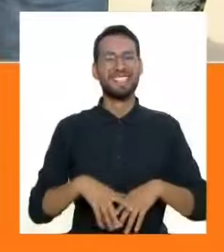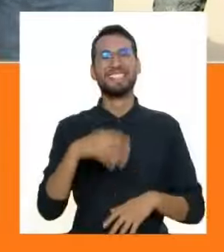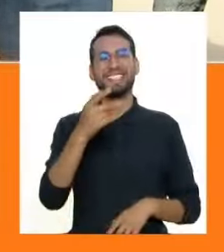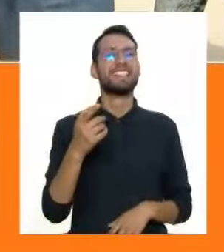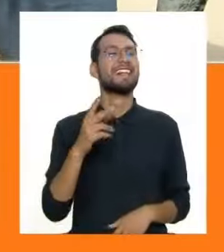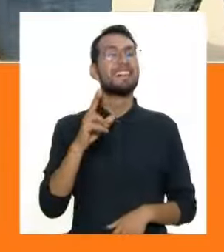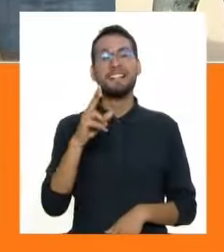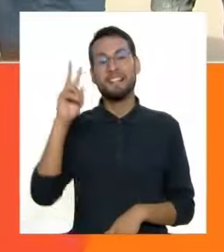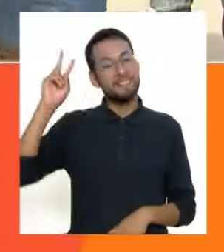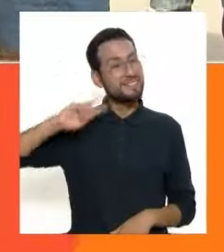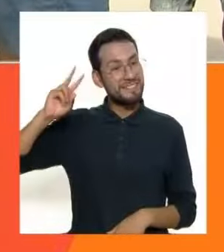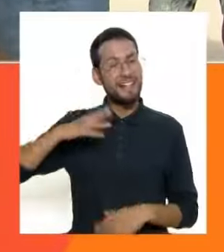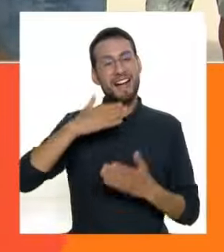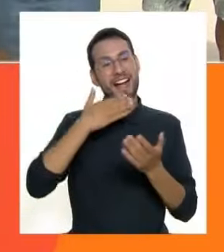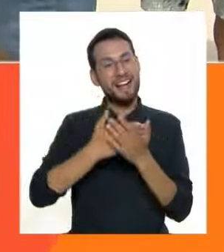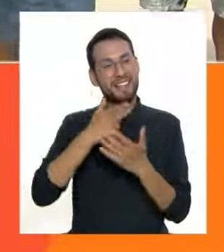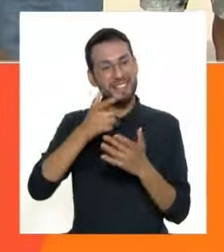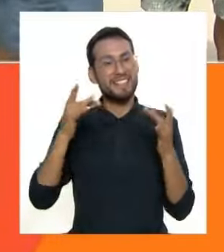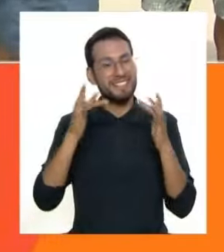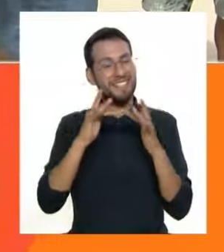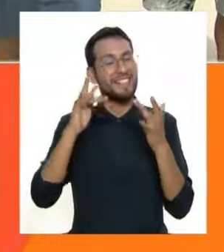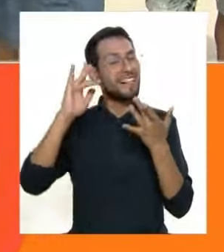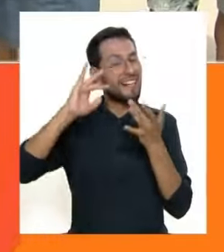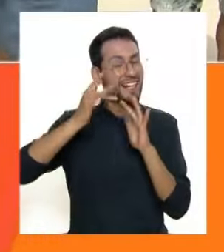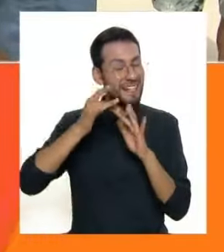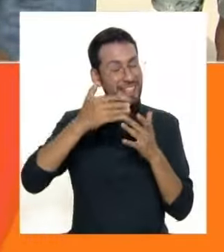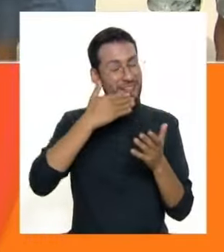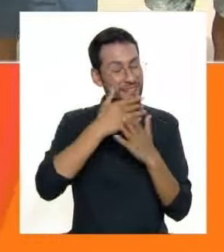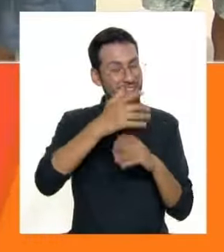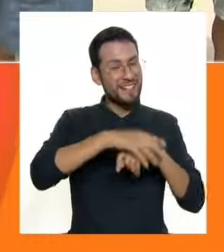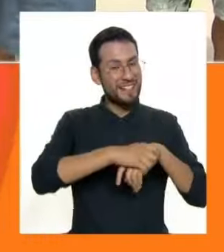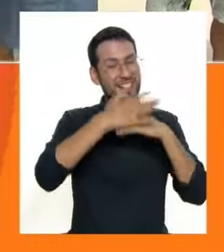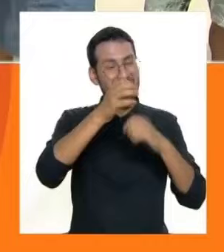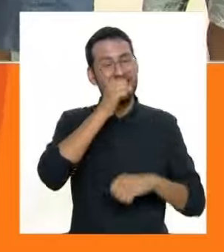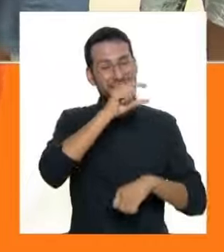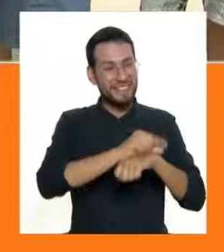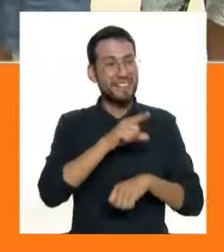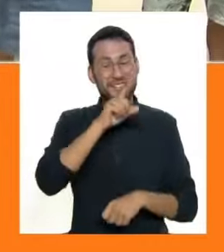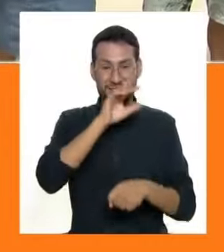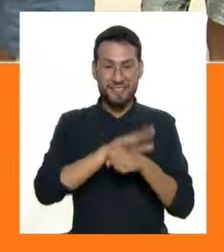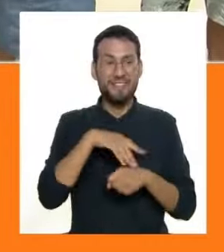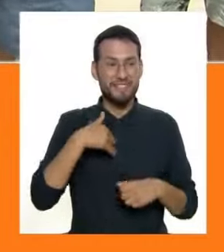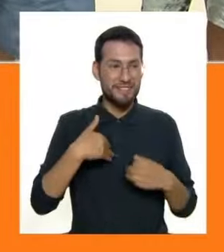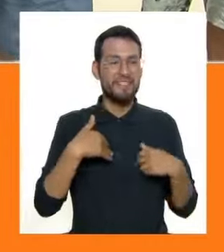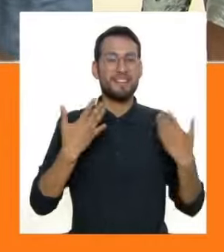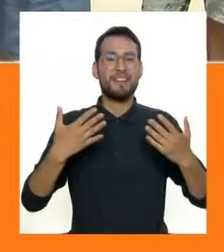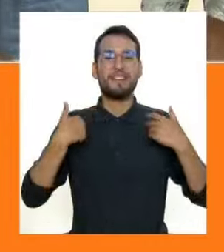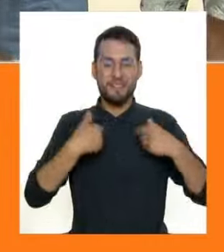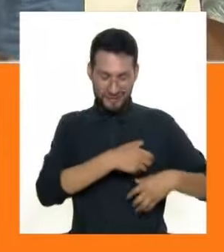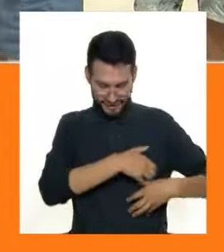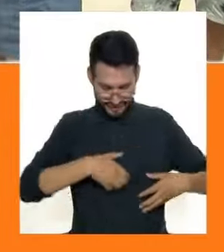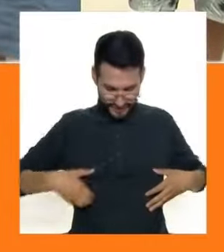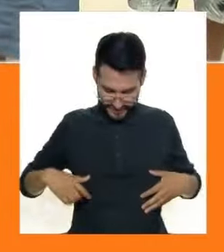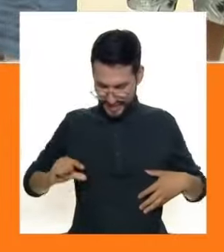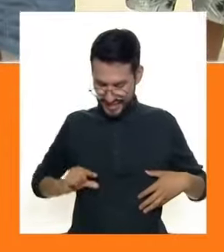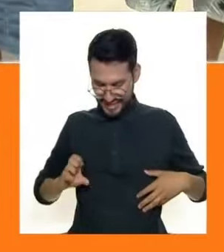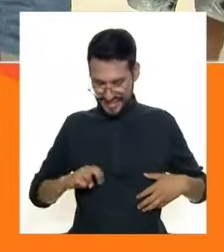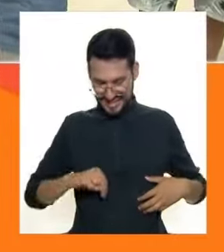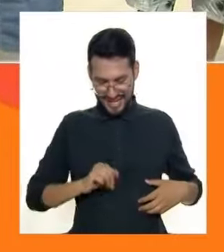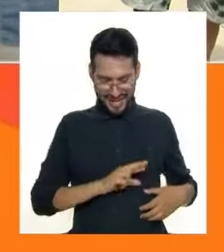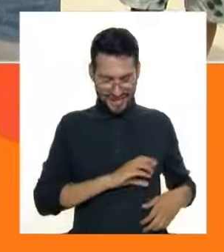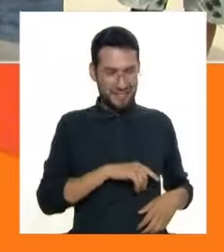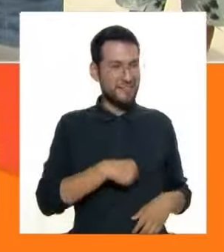Vanesita, muchísimas gracias por el enlace. Mándale un saludo, por favor, a Genaro. Yo he prometido que me voy a hacer el polo de Genaro. Soy hincha de Genaro,